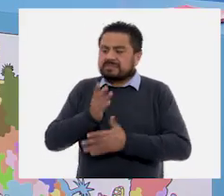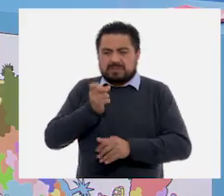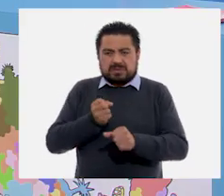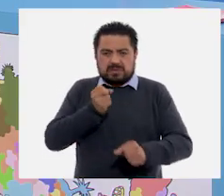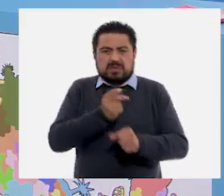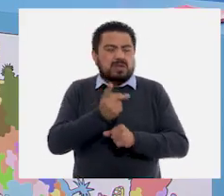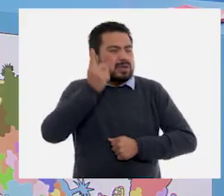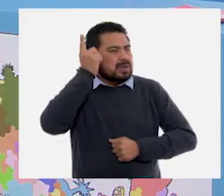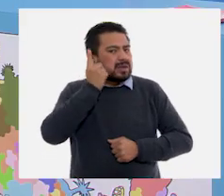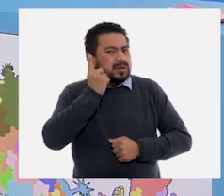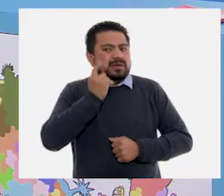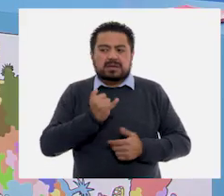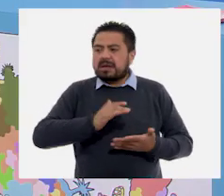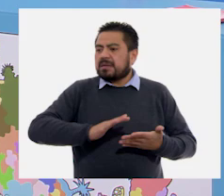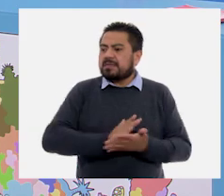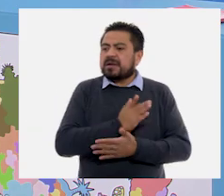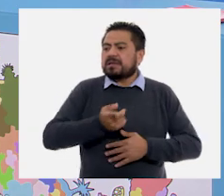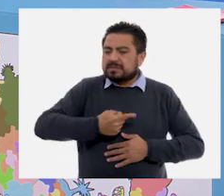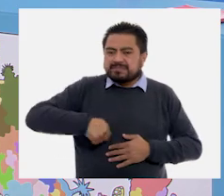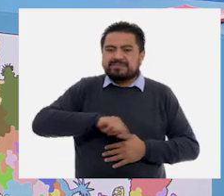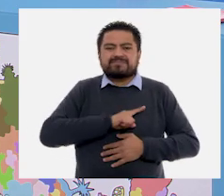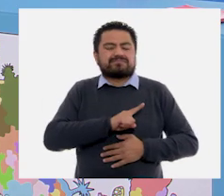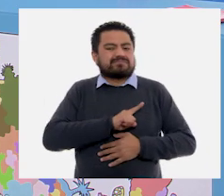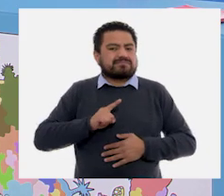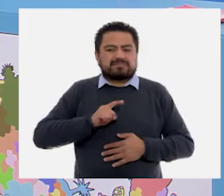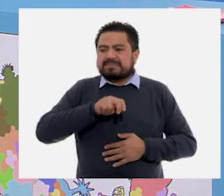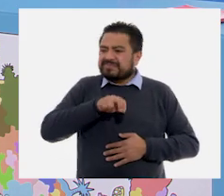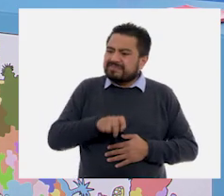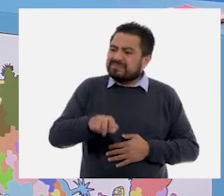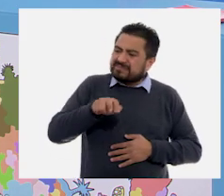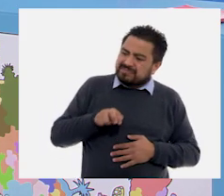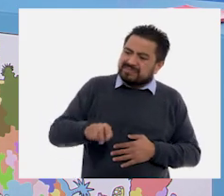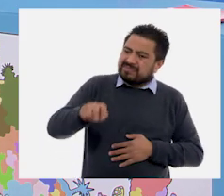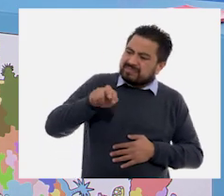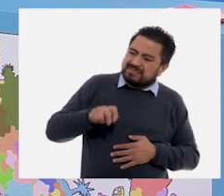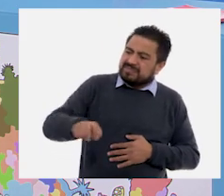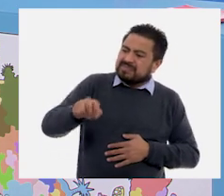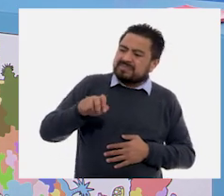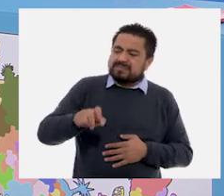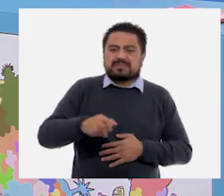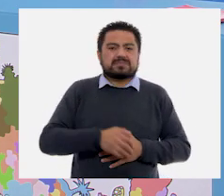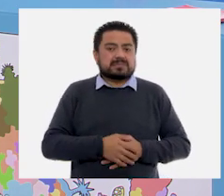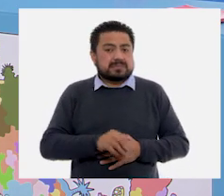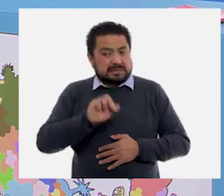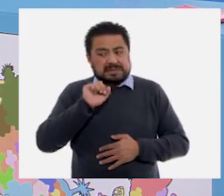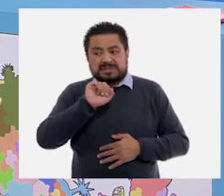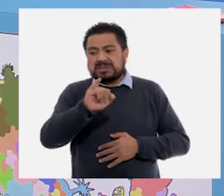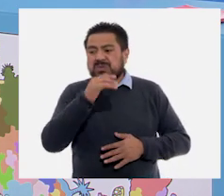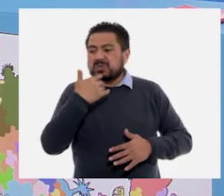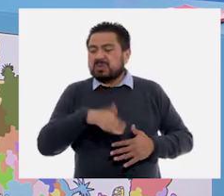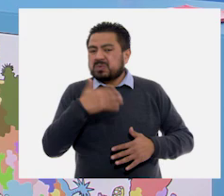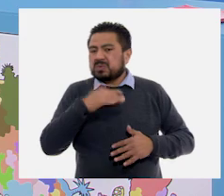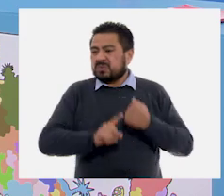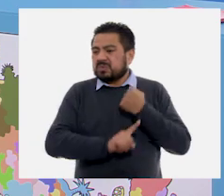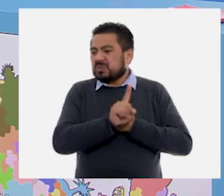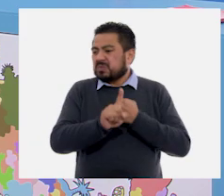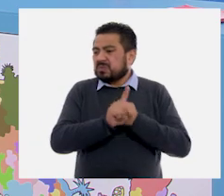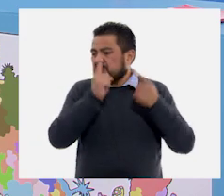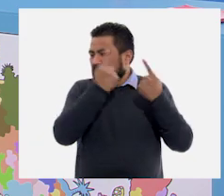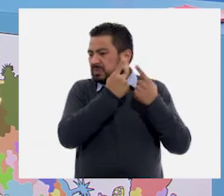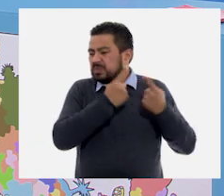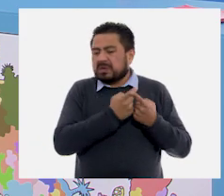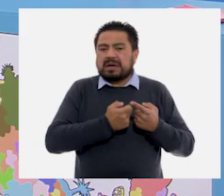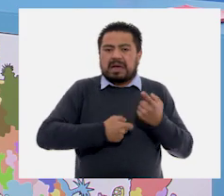temprano. Y tendríamos que ir a pie a todas partes. Sí, sería una catástrofe. La